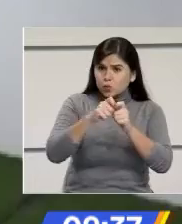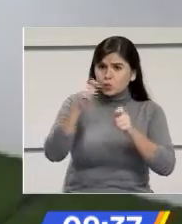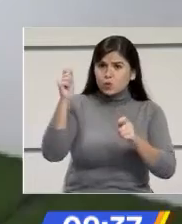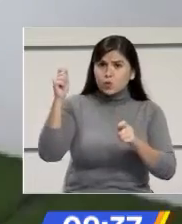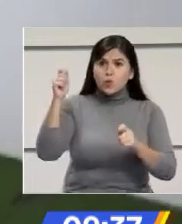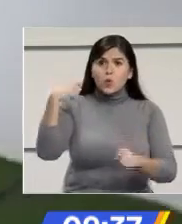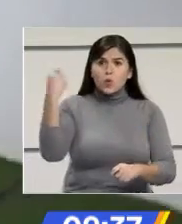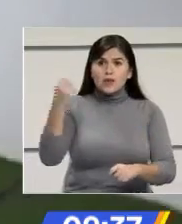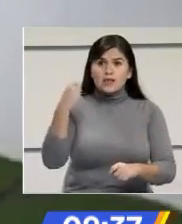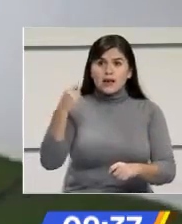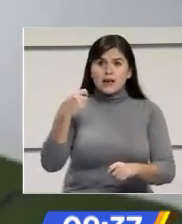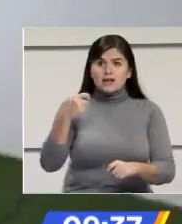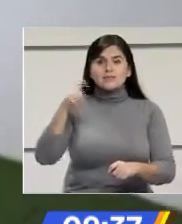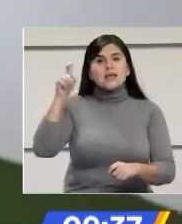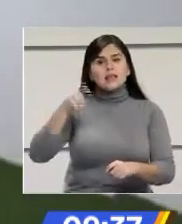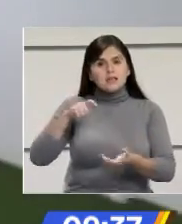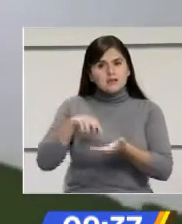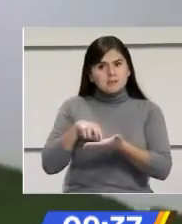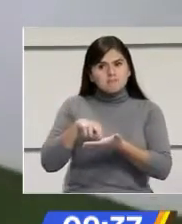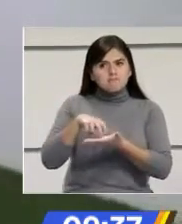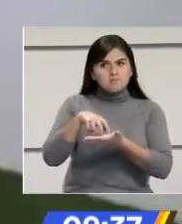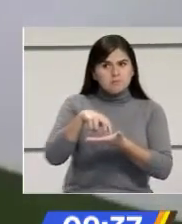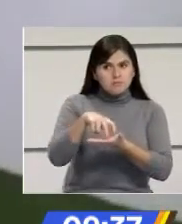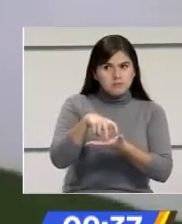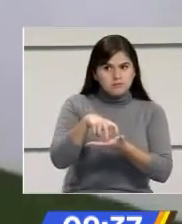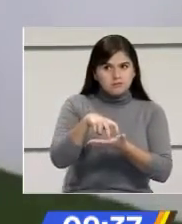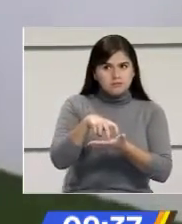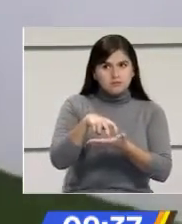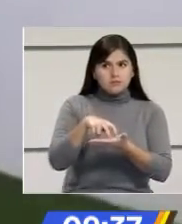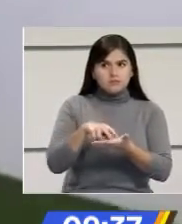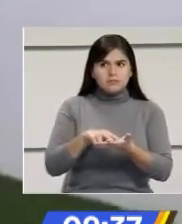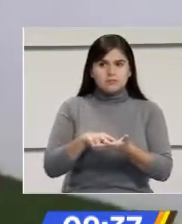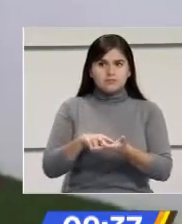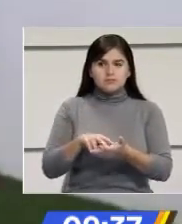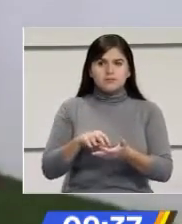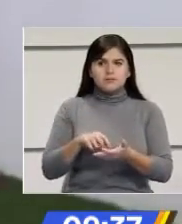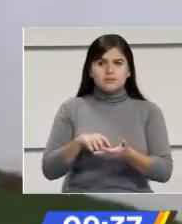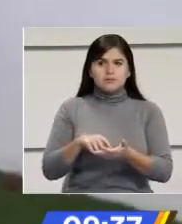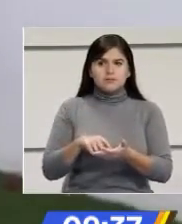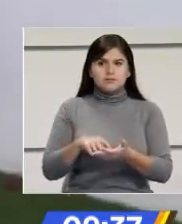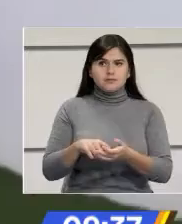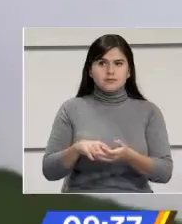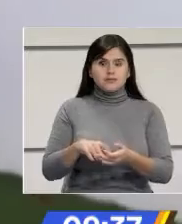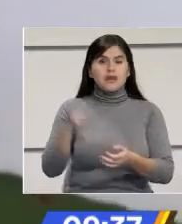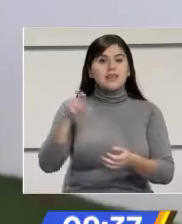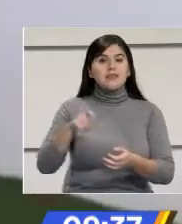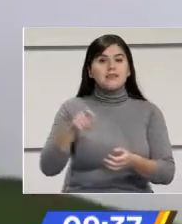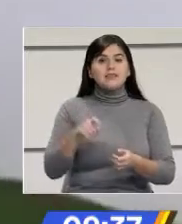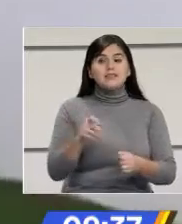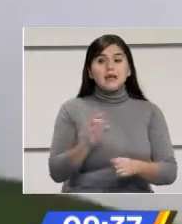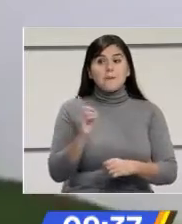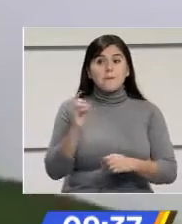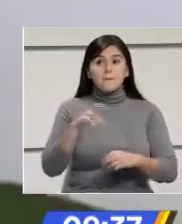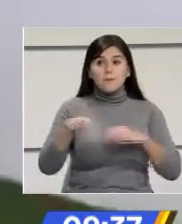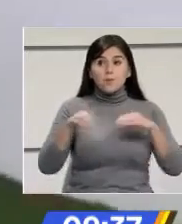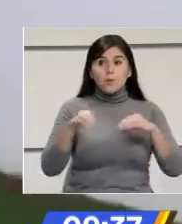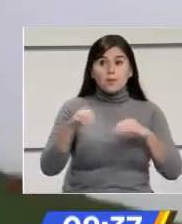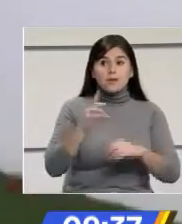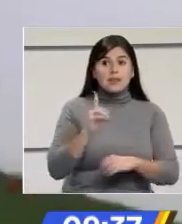se baila, se camina. Entonces estamos acá, vamos a hacer movimientos hacia la derecha y a la